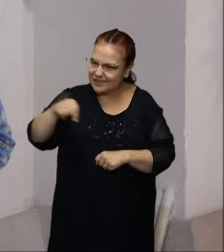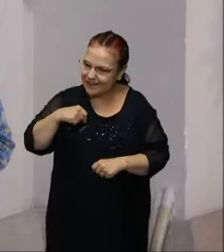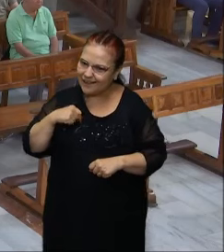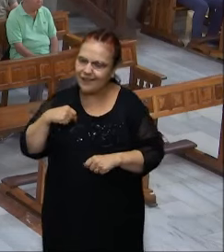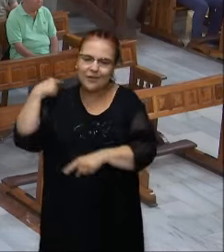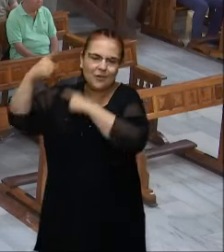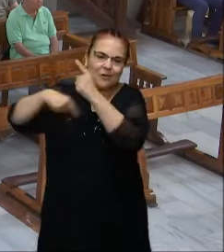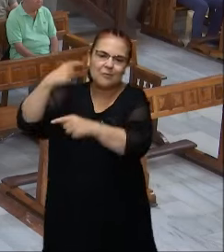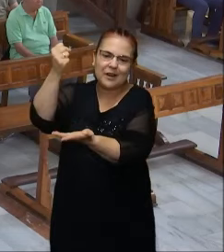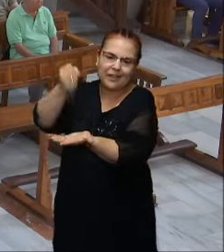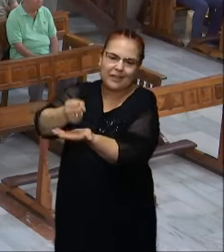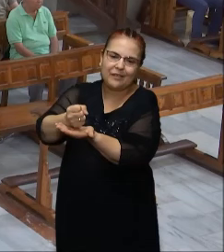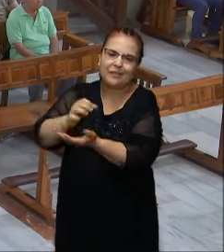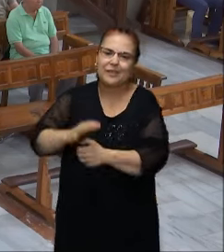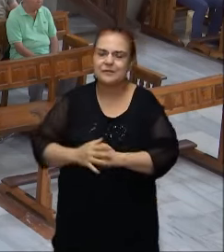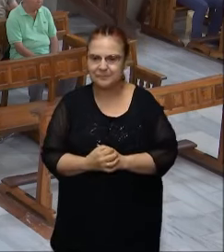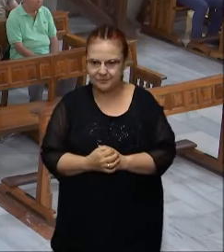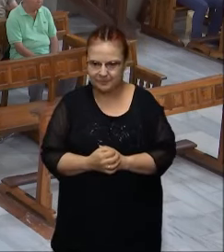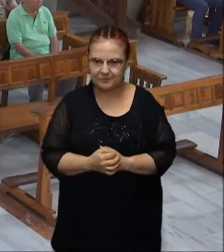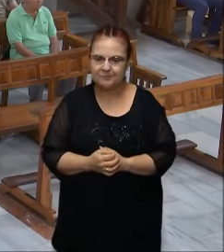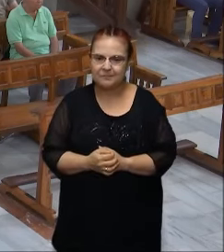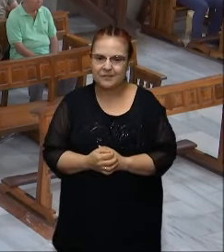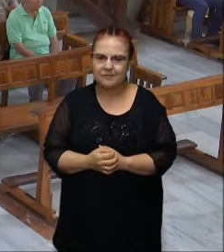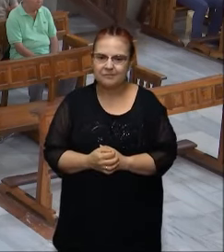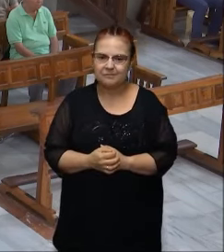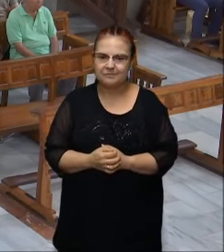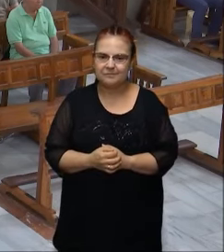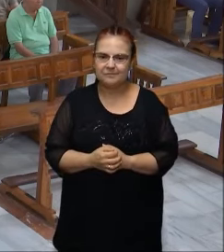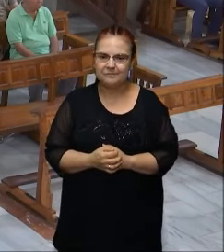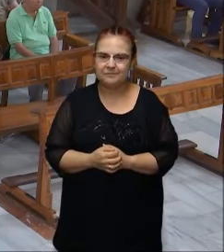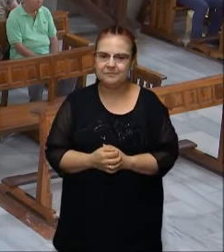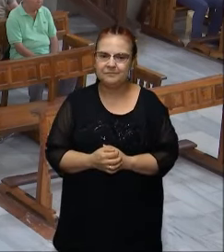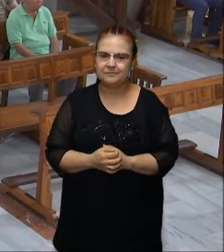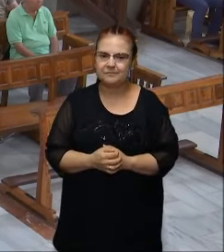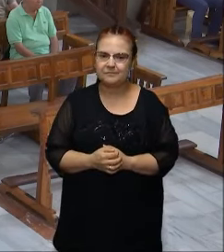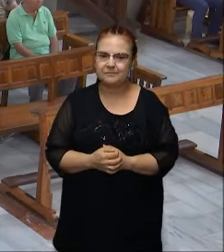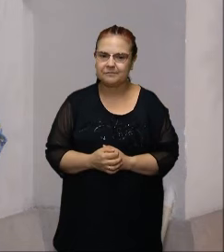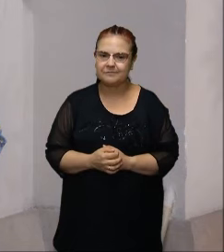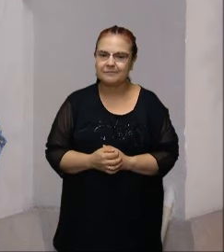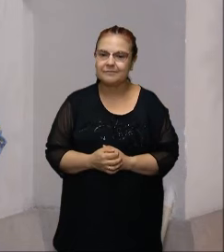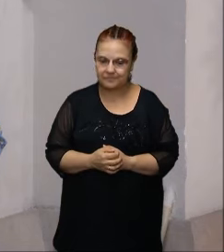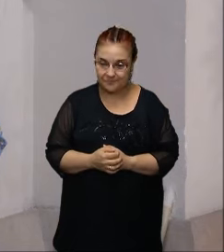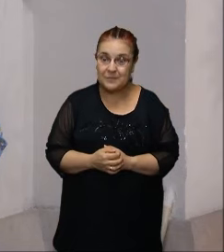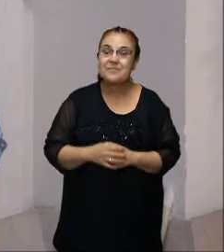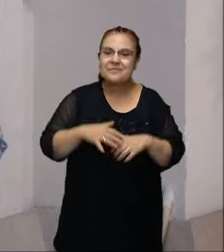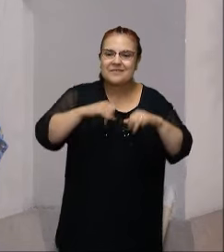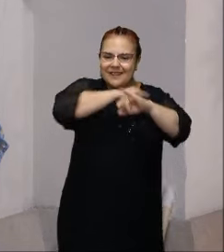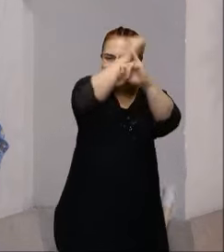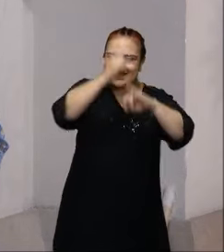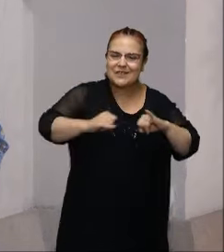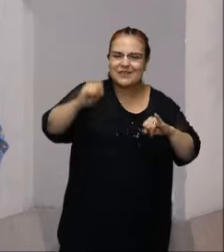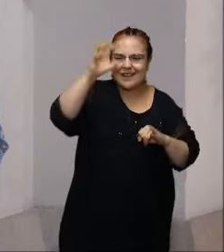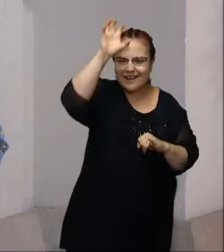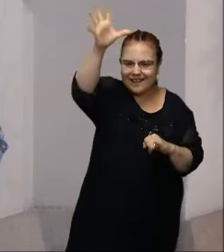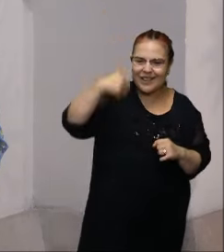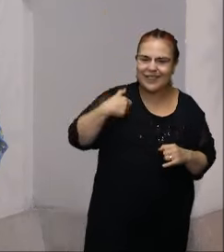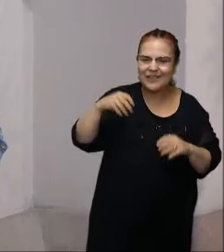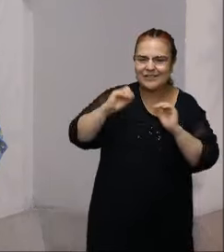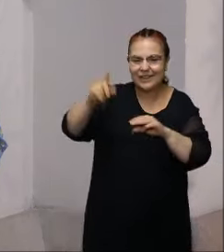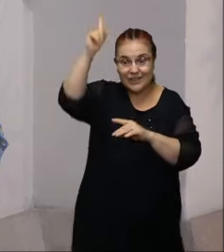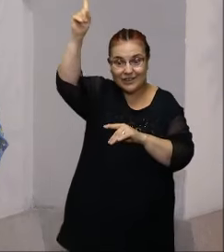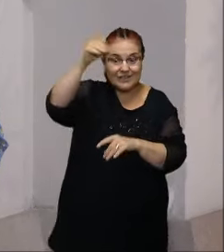heredad. Dichoso el pueblo que el Señor se escogió como heredad. Dichosa la nación cuyo Dios es